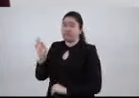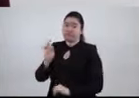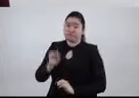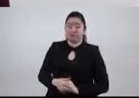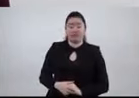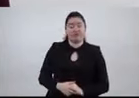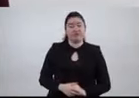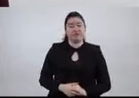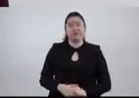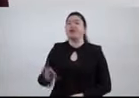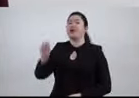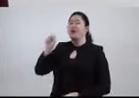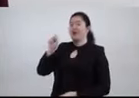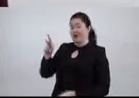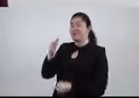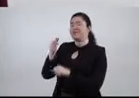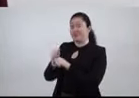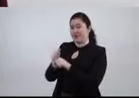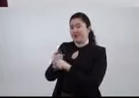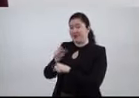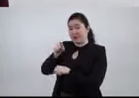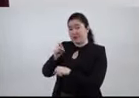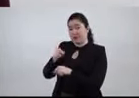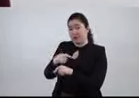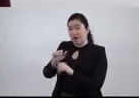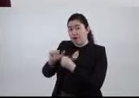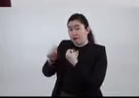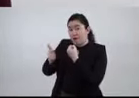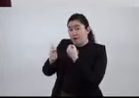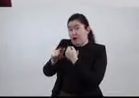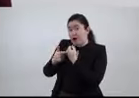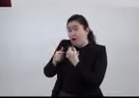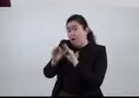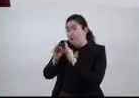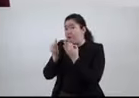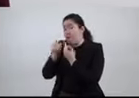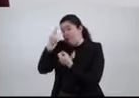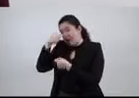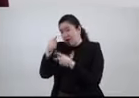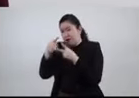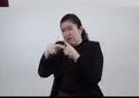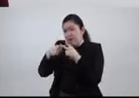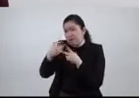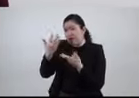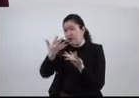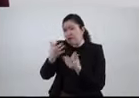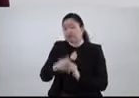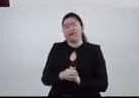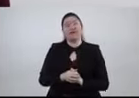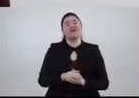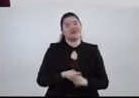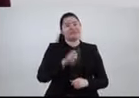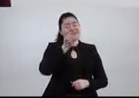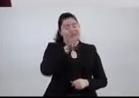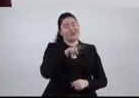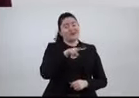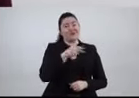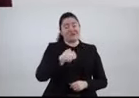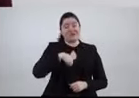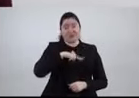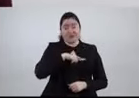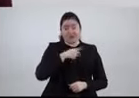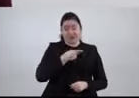ustedes medir si fueron para algún lado u otro o ya es más complejo? Es correcto. A través de las coberturas de vacunación que